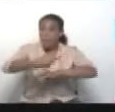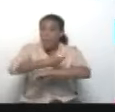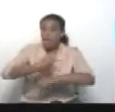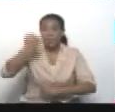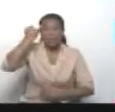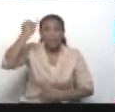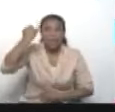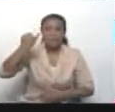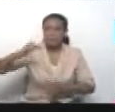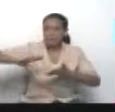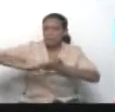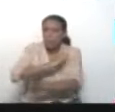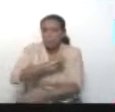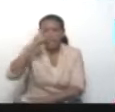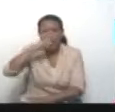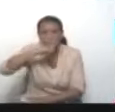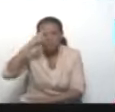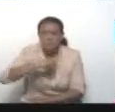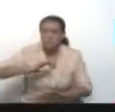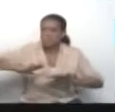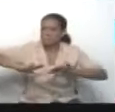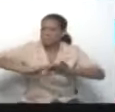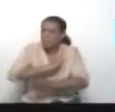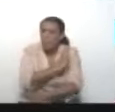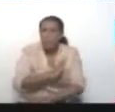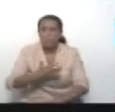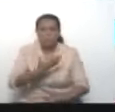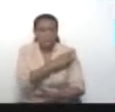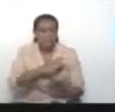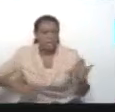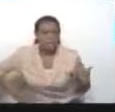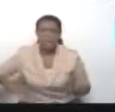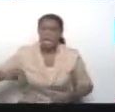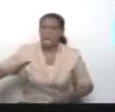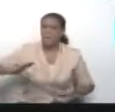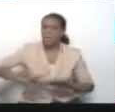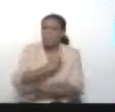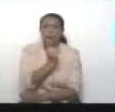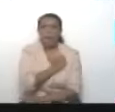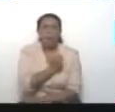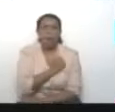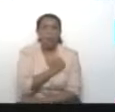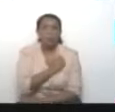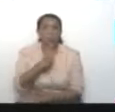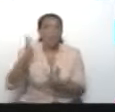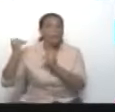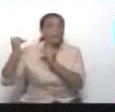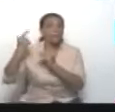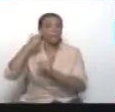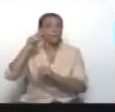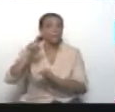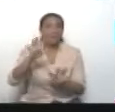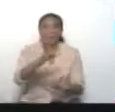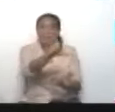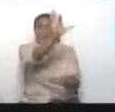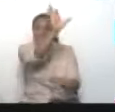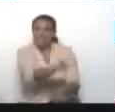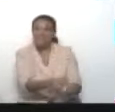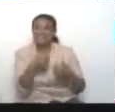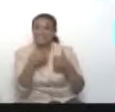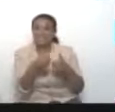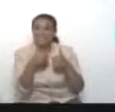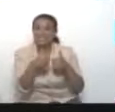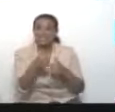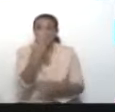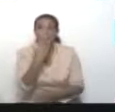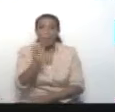ideología arrasadora, racista, entonces ellos lo tenían como esperanza, Hitler,